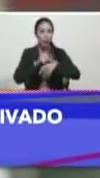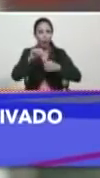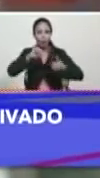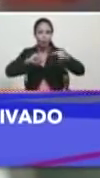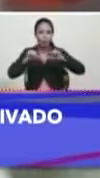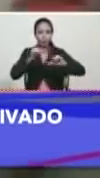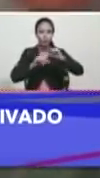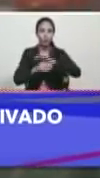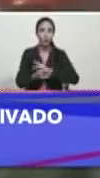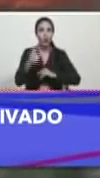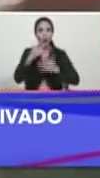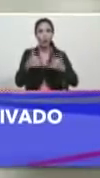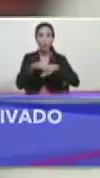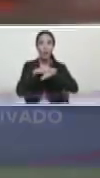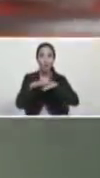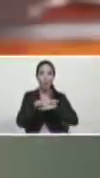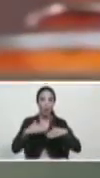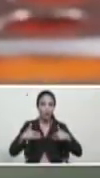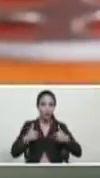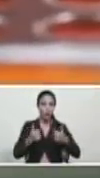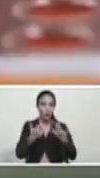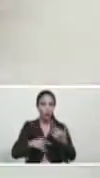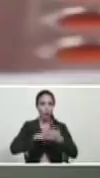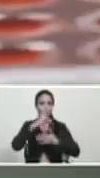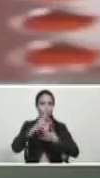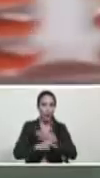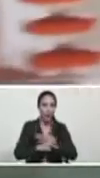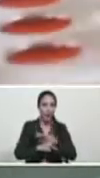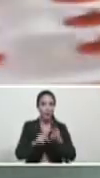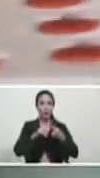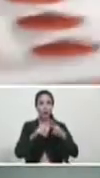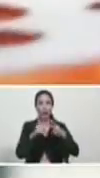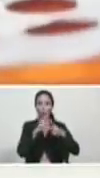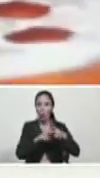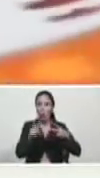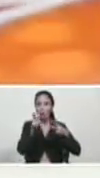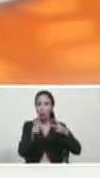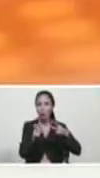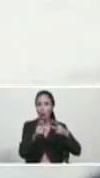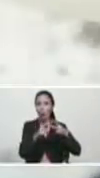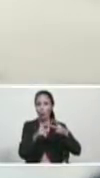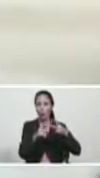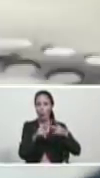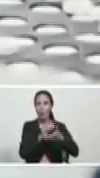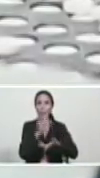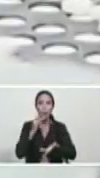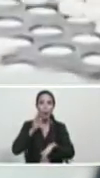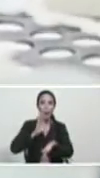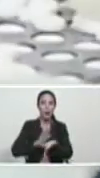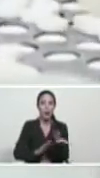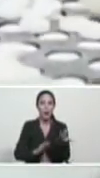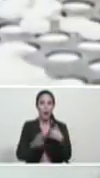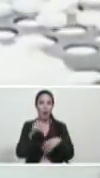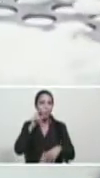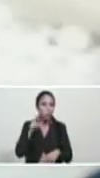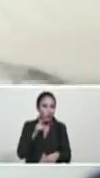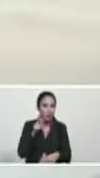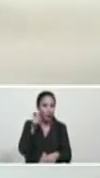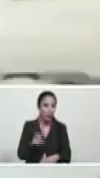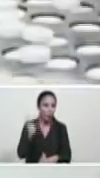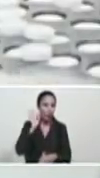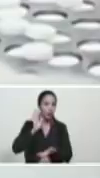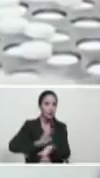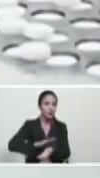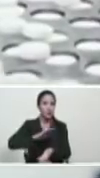antimalárico que lleva el Ministerio de Salud. También tenemos la alfa metildopa para la hipertensión atención en las mujeres embarazadas. Tenemos también